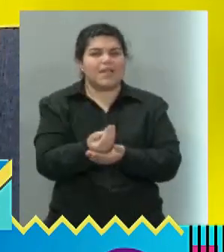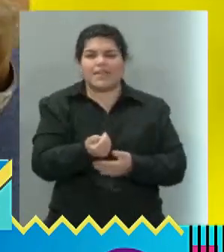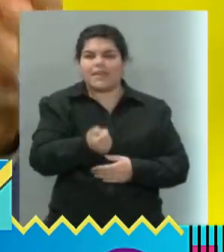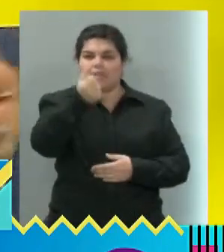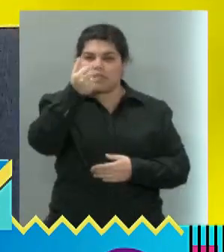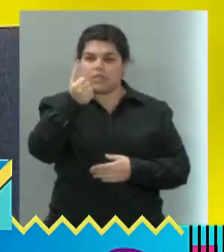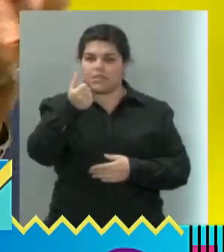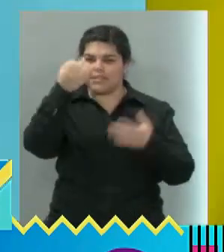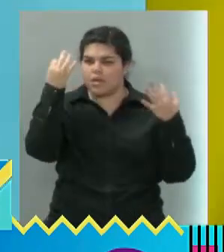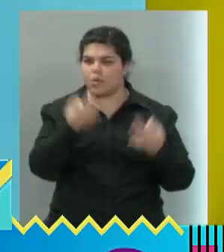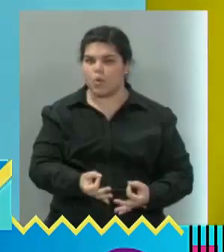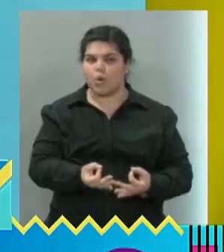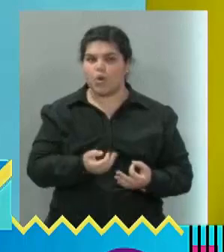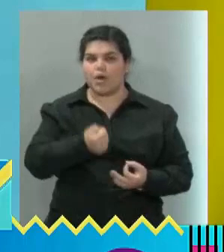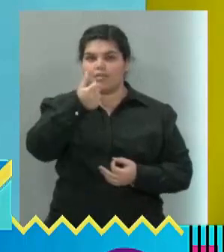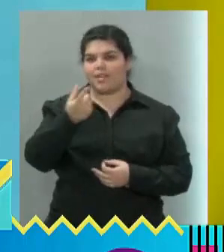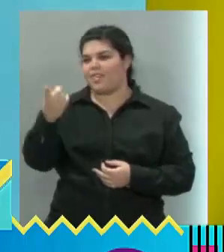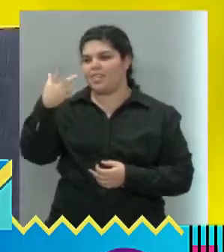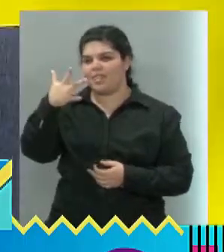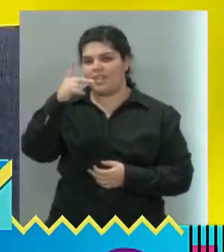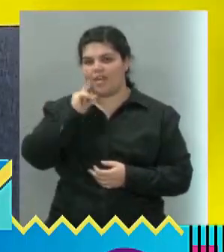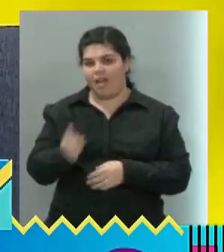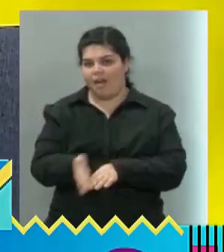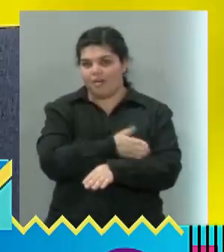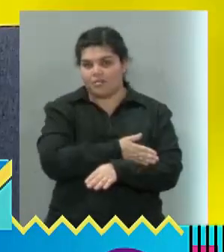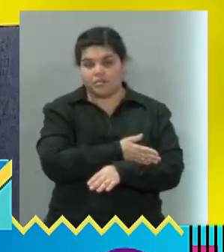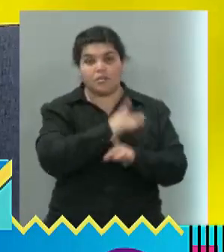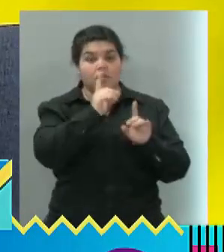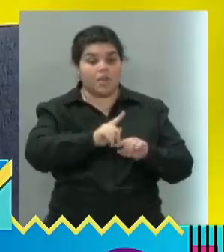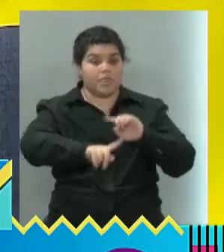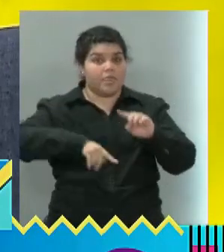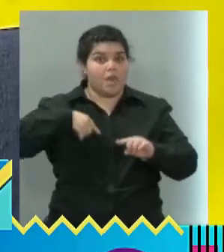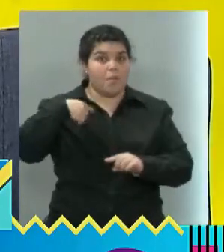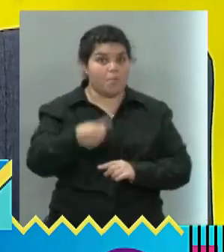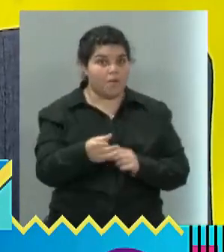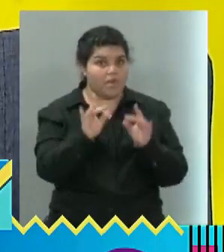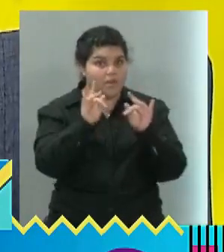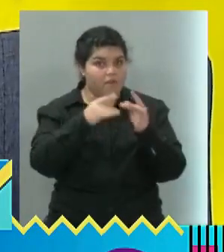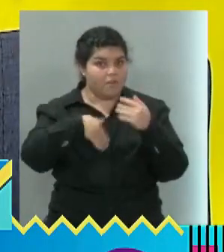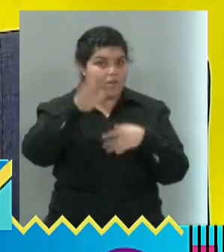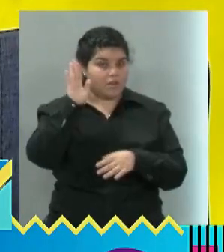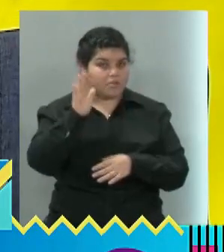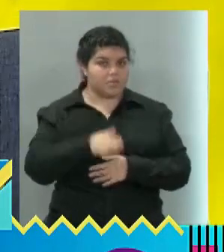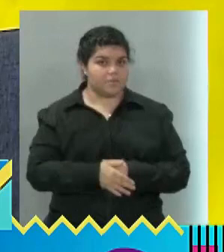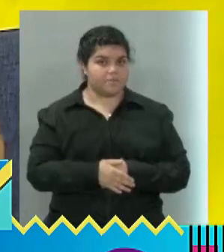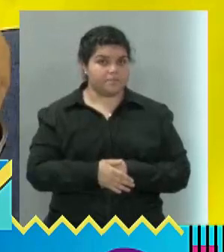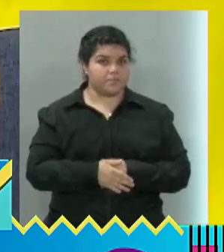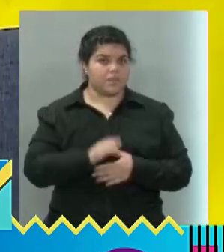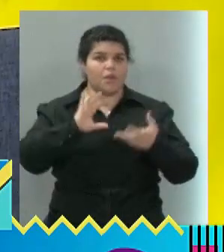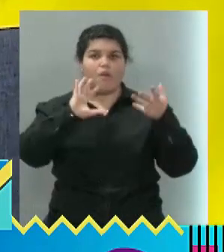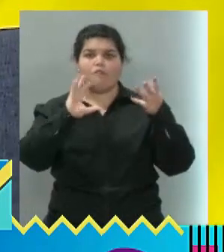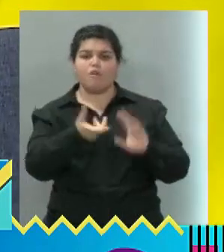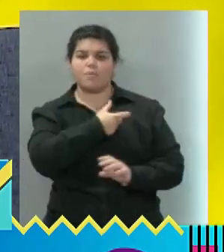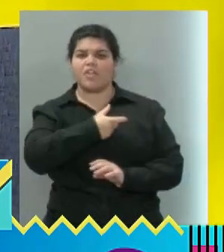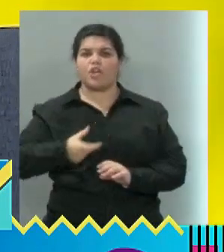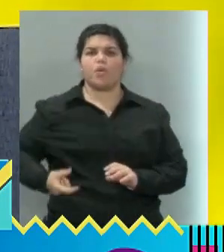hacerse efectiva. Sí, todos estaban de acuerdo. Antes. Después de eso venía lo más difícil. ¿Qué forma de gobierno vamos a